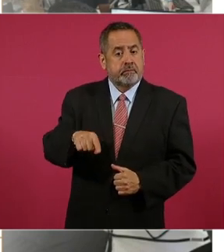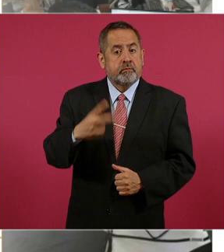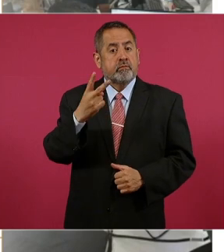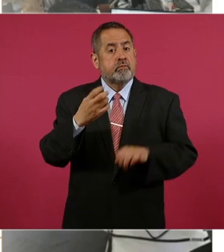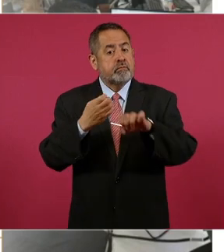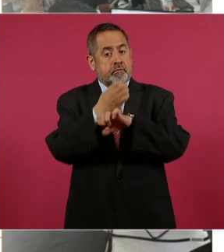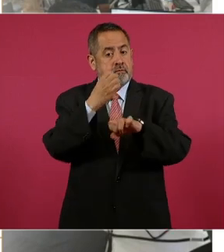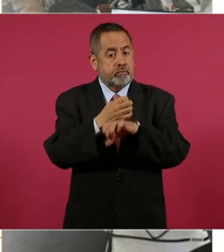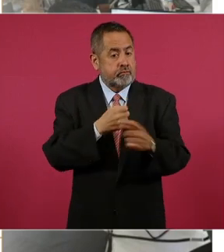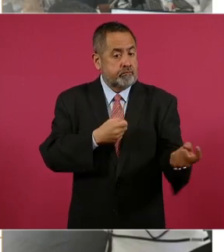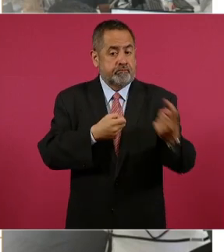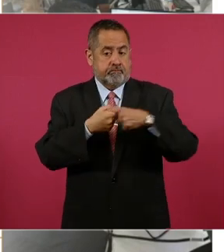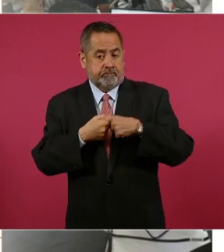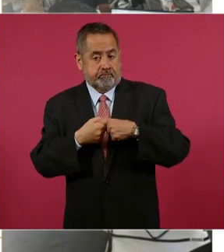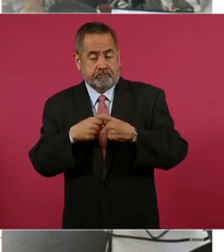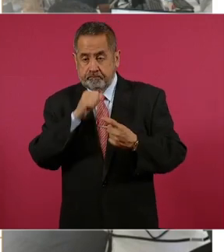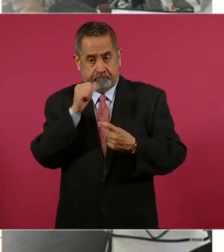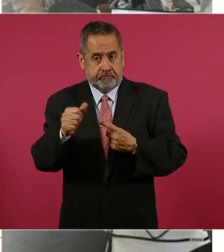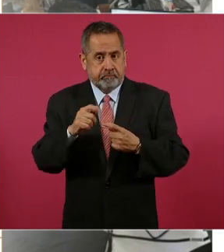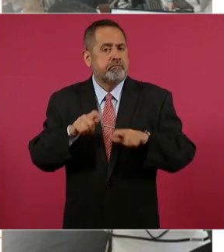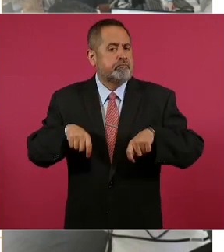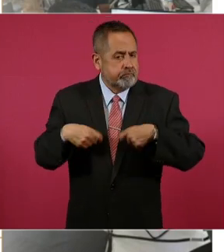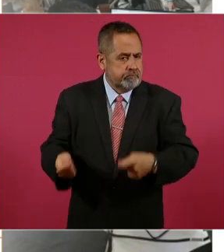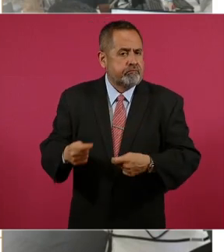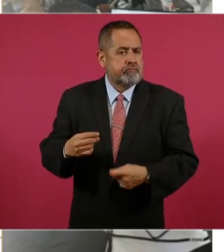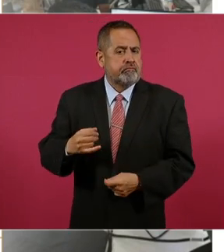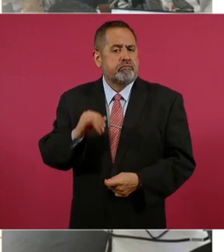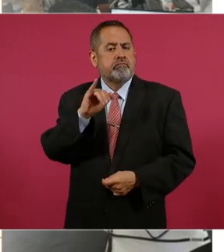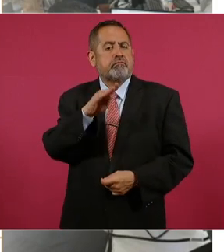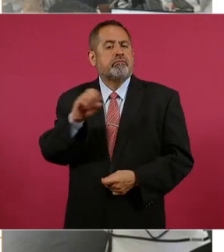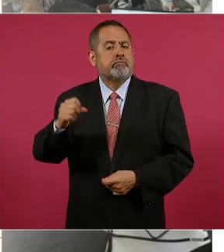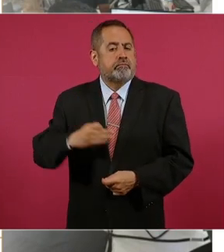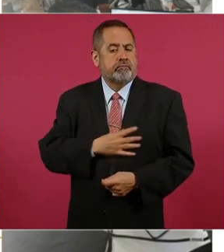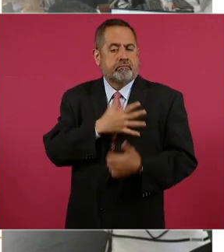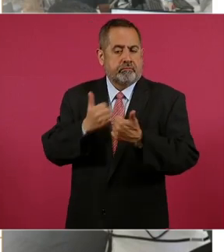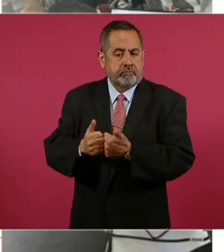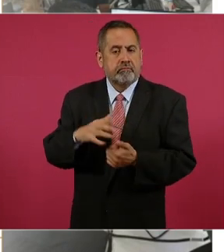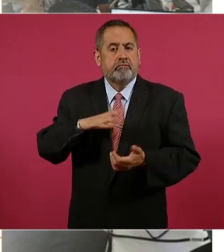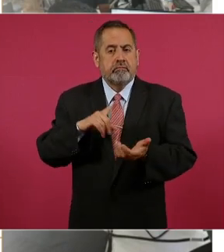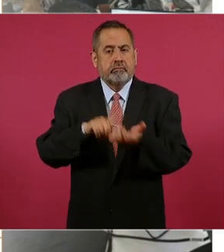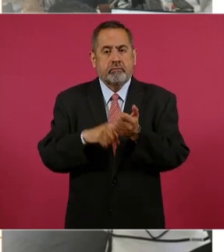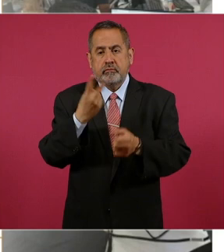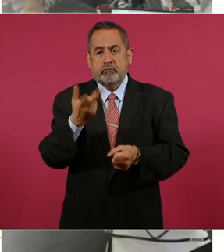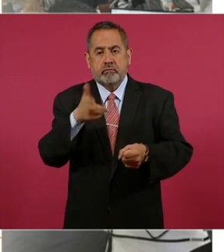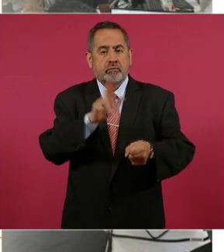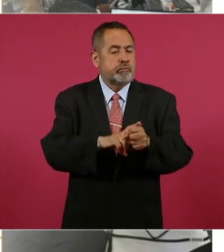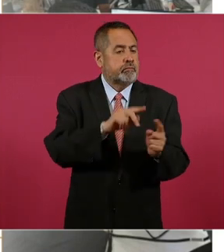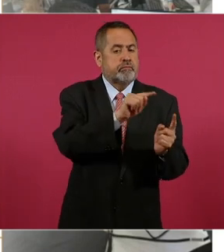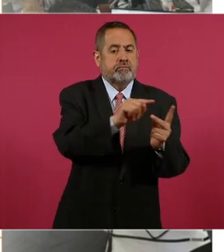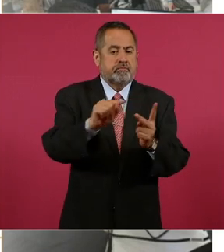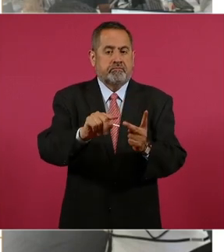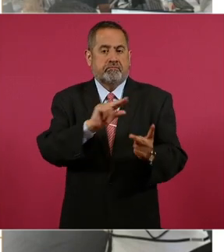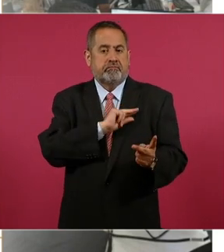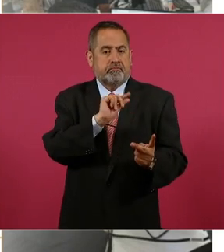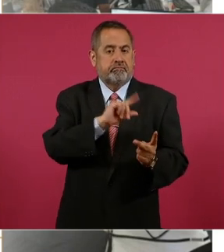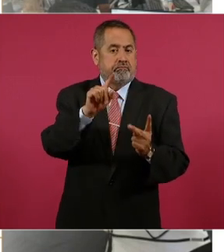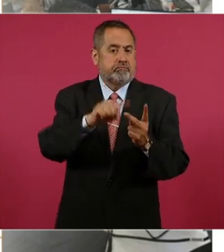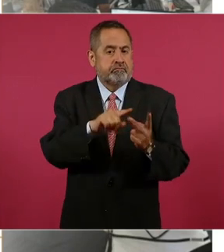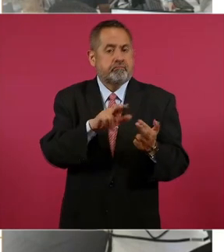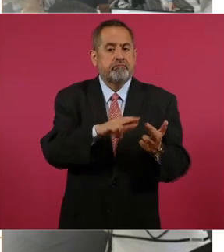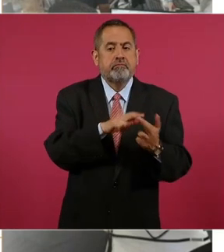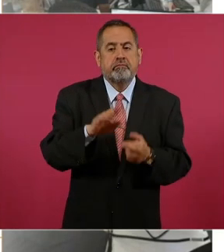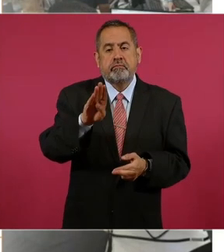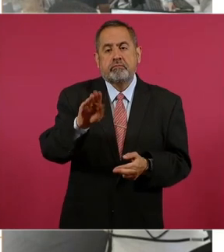estados que no están en la federalización, pero que el IMSS-GEN-STAR tiene dos hospitales, los hospitales regionales de alta especialidad del